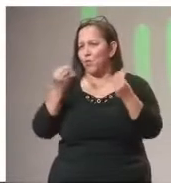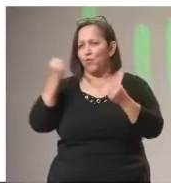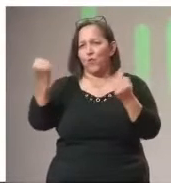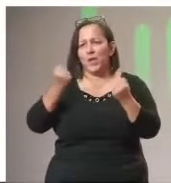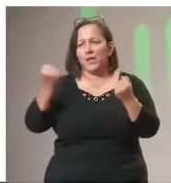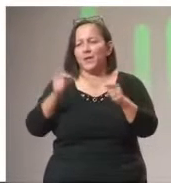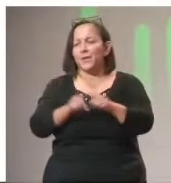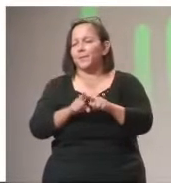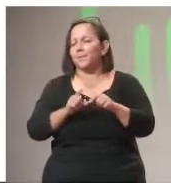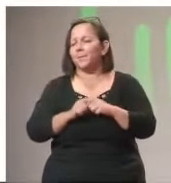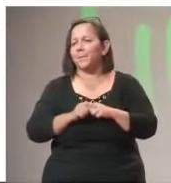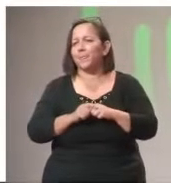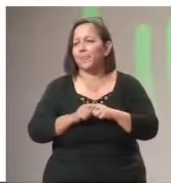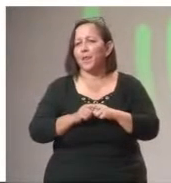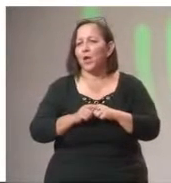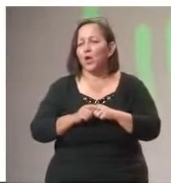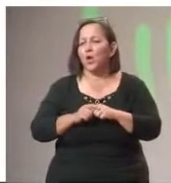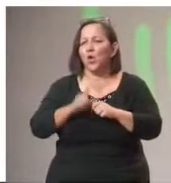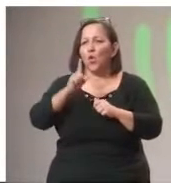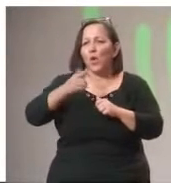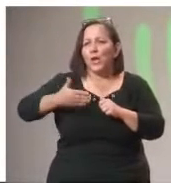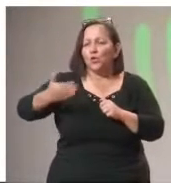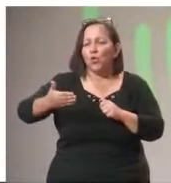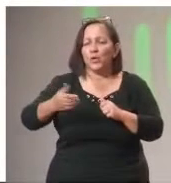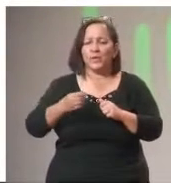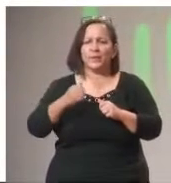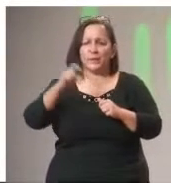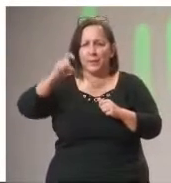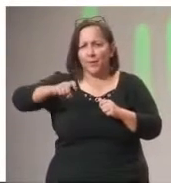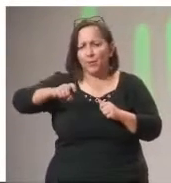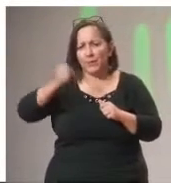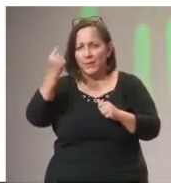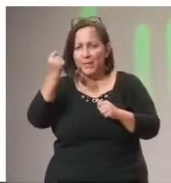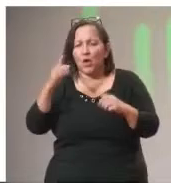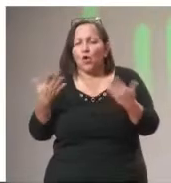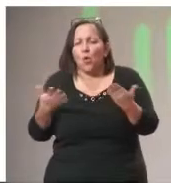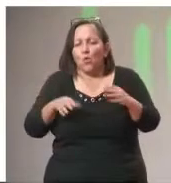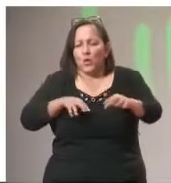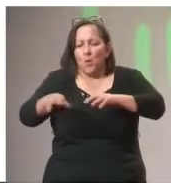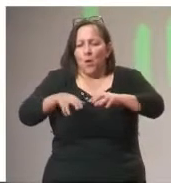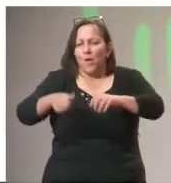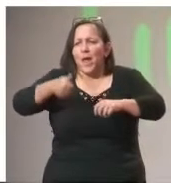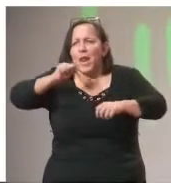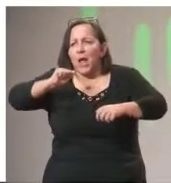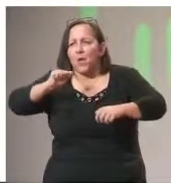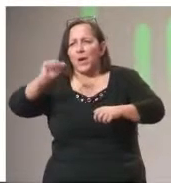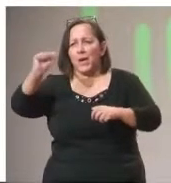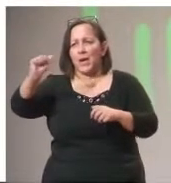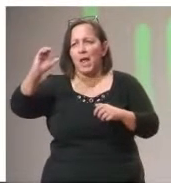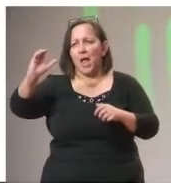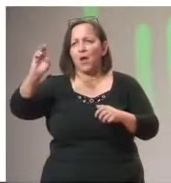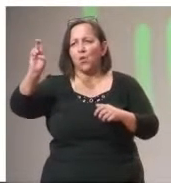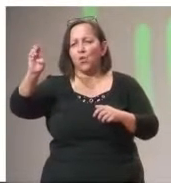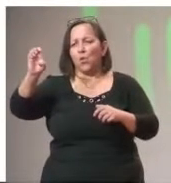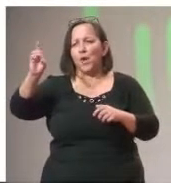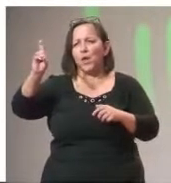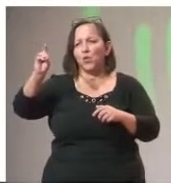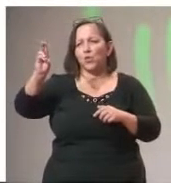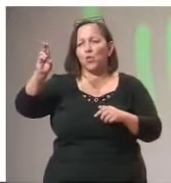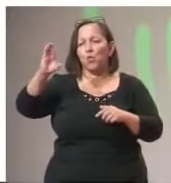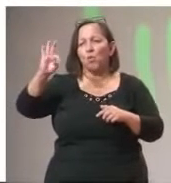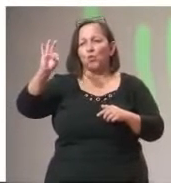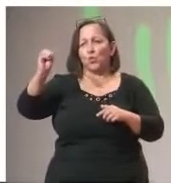Entonces una de las cosas que comenzamos a hacer es, bueno, tratemos de entender cómo se mueve el agua en el acueducto. Y entonces estos gráficos que ustedes ven